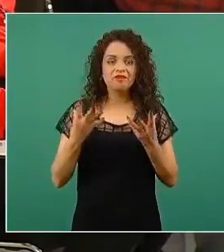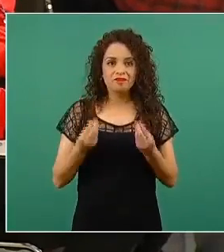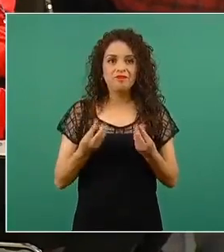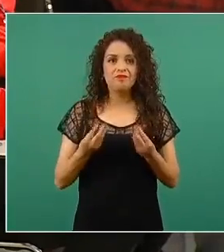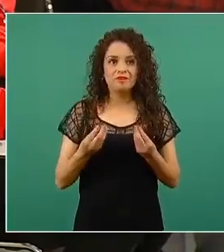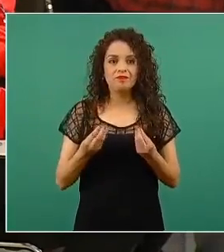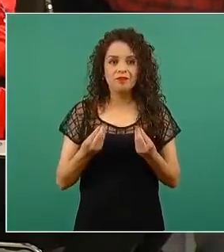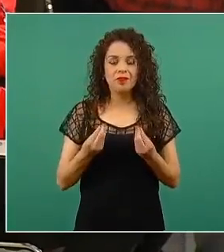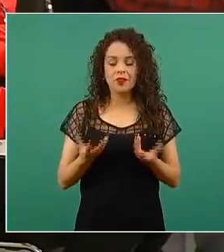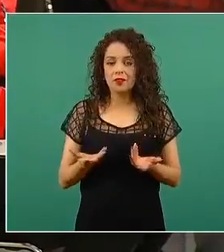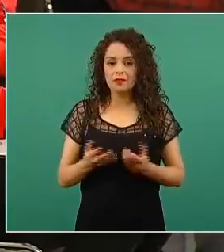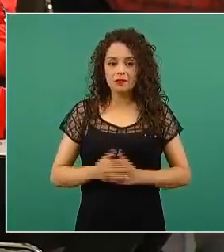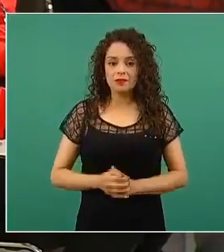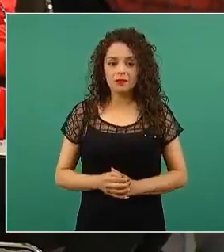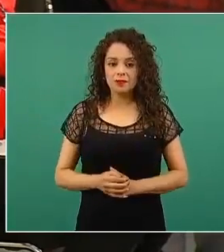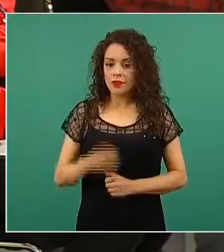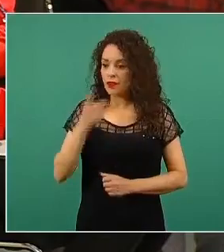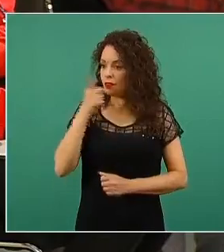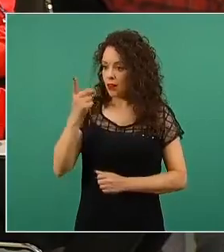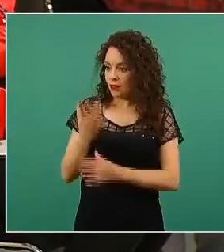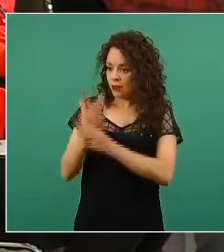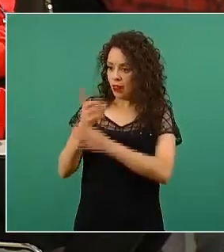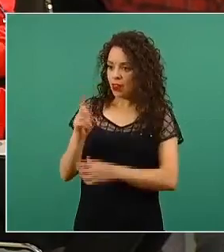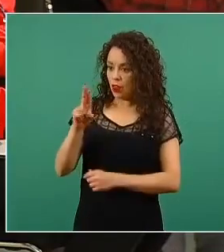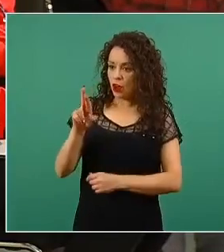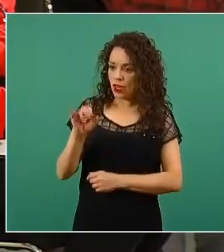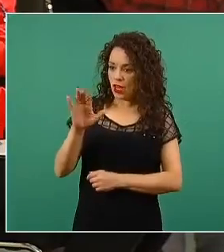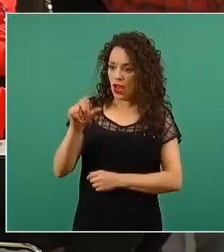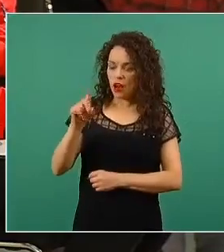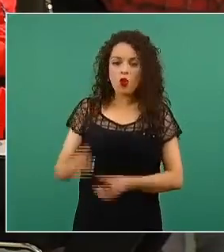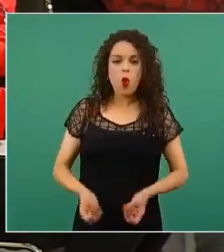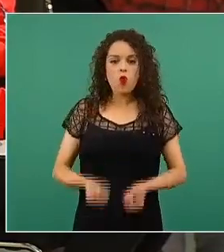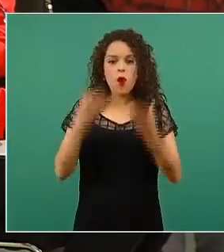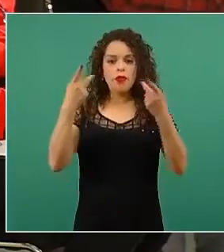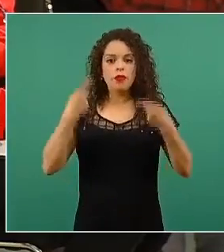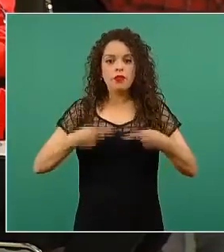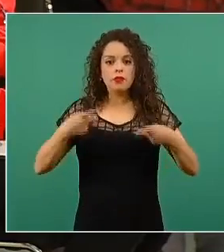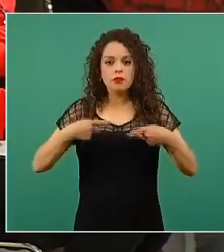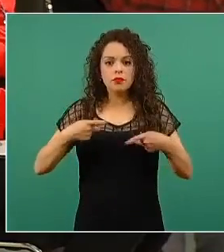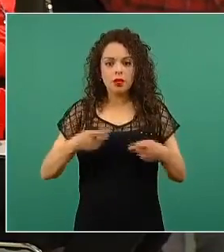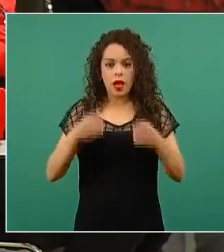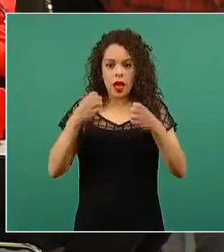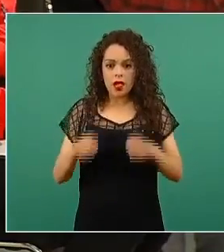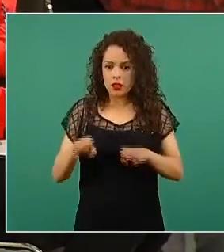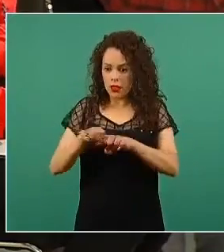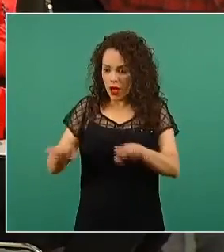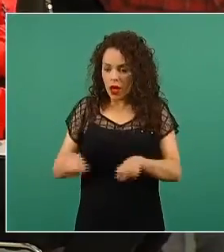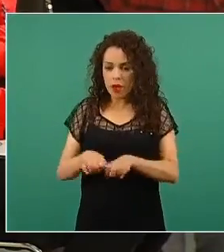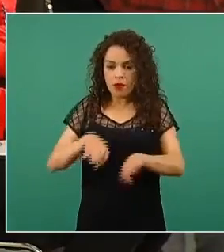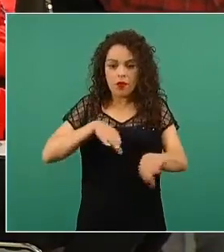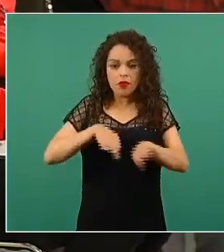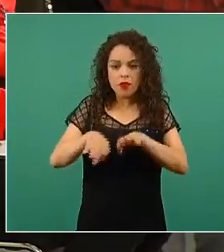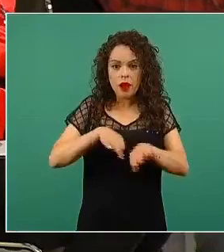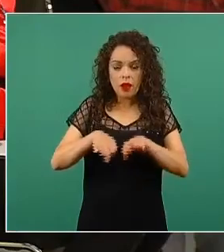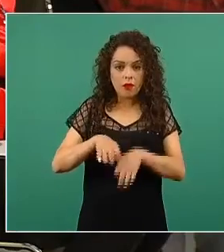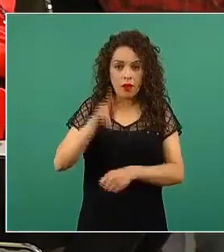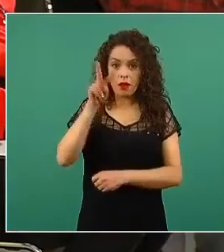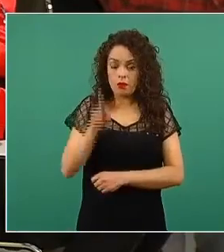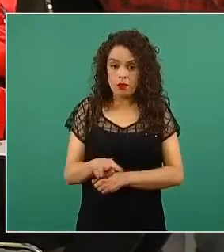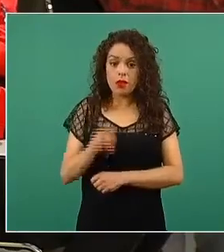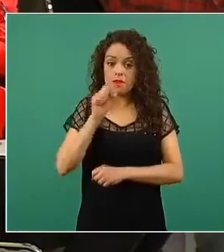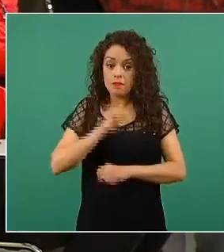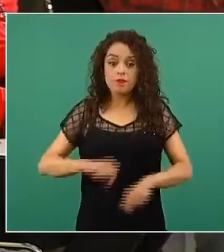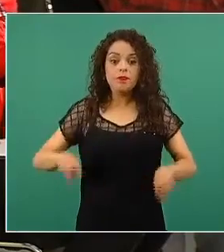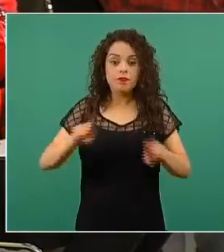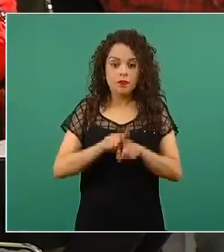gente, como bien lo mencionaba el doctor Ricardo Cortés, cuánta gente trabaja detrás de todos ustedes, igual que en los medios de